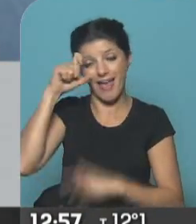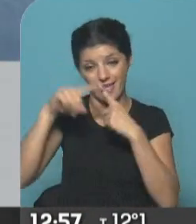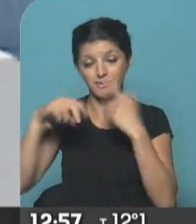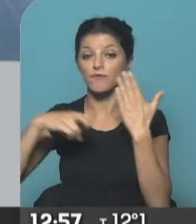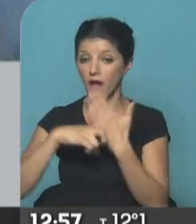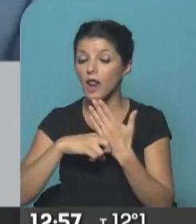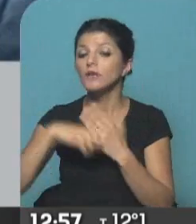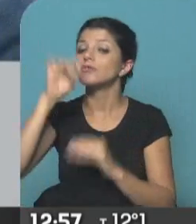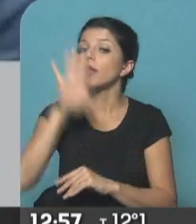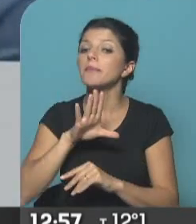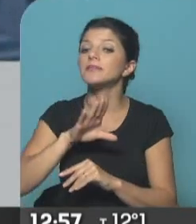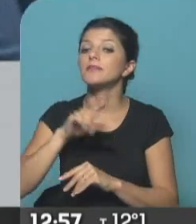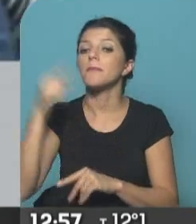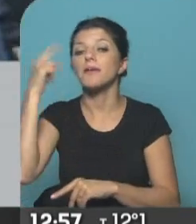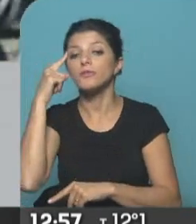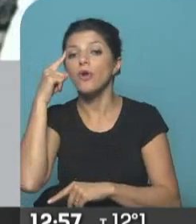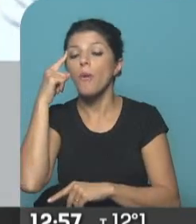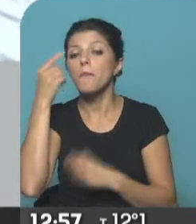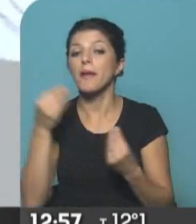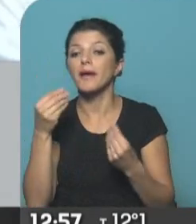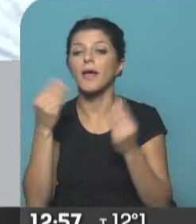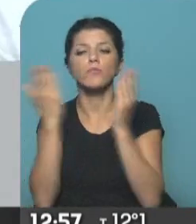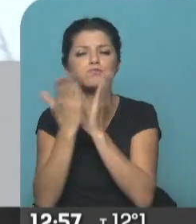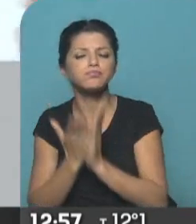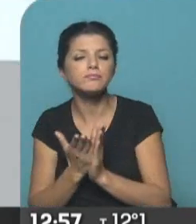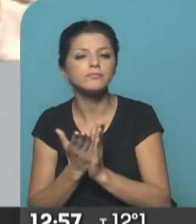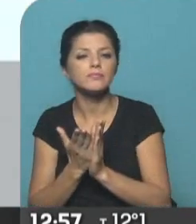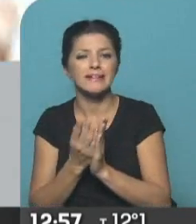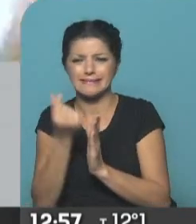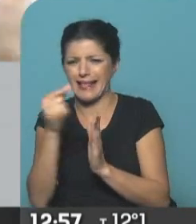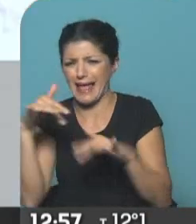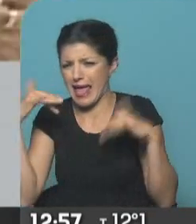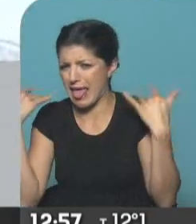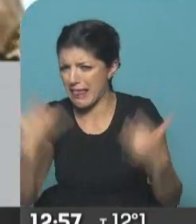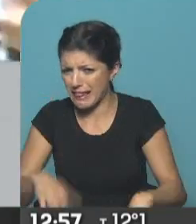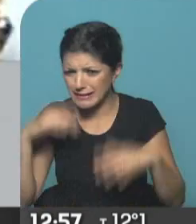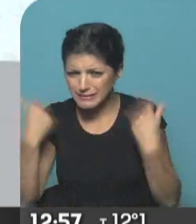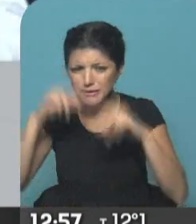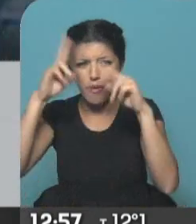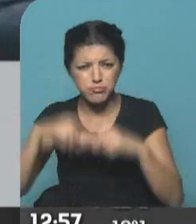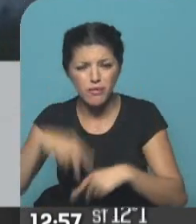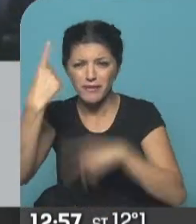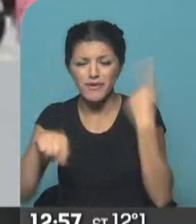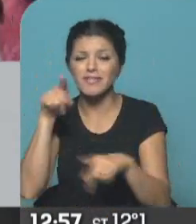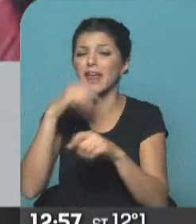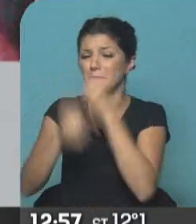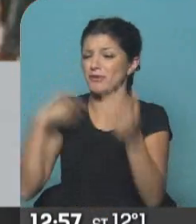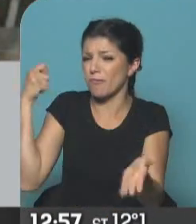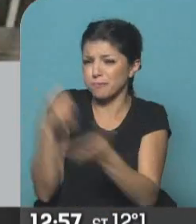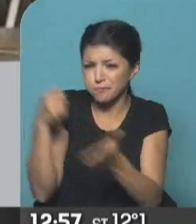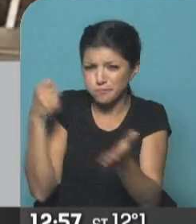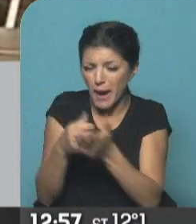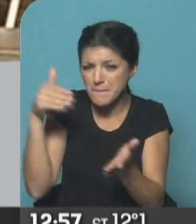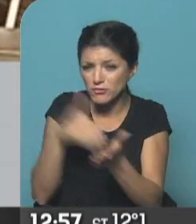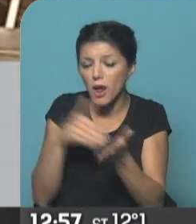solamente se planearon para hacer estudios, unos estudios carísimos, por los cuales Odebrecht pagó una fortuna, pero las obras no